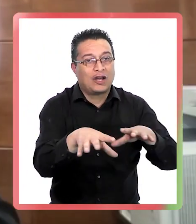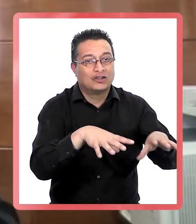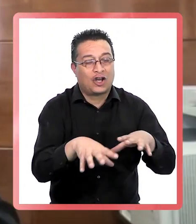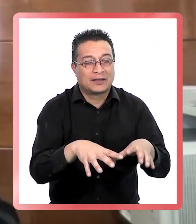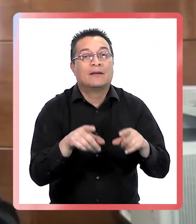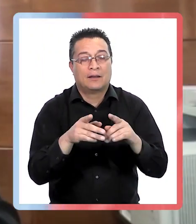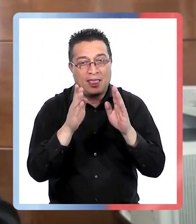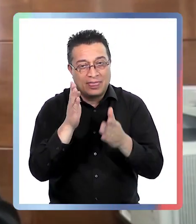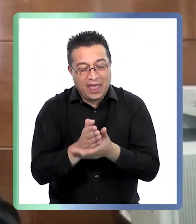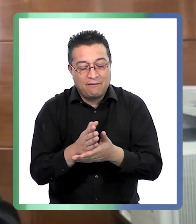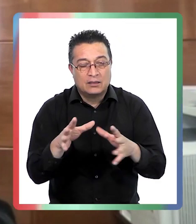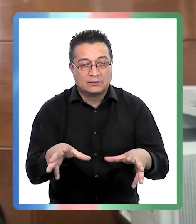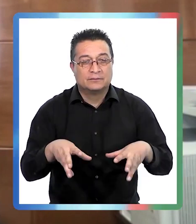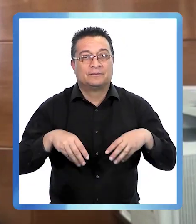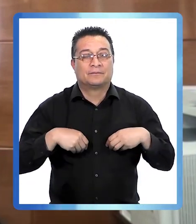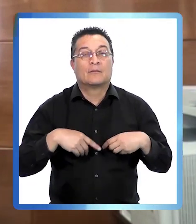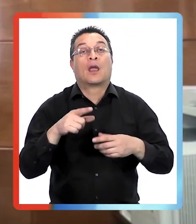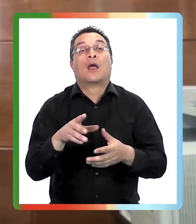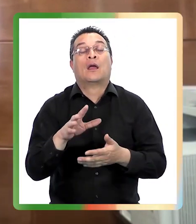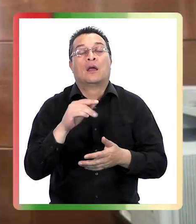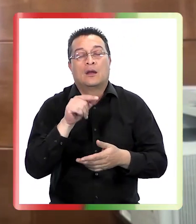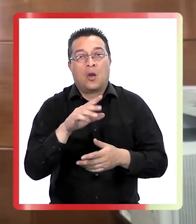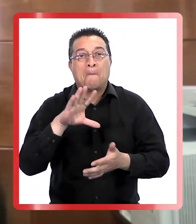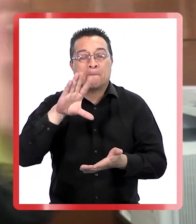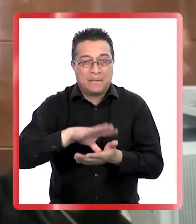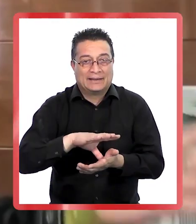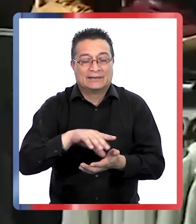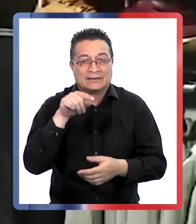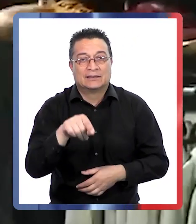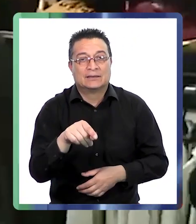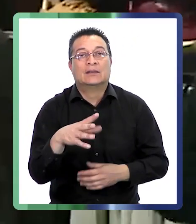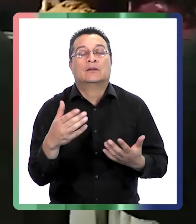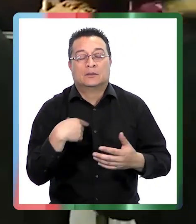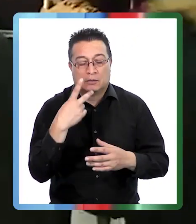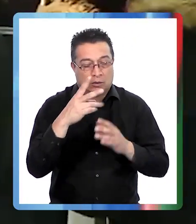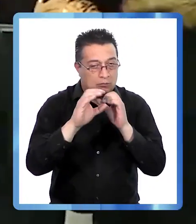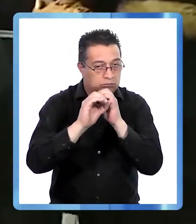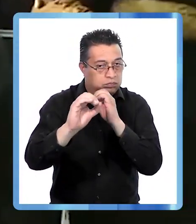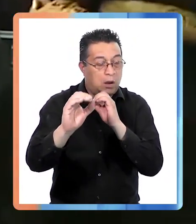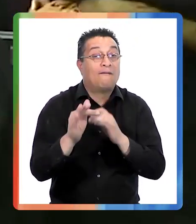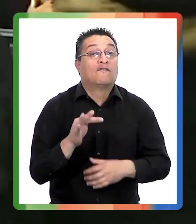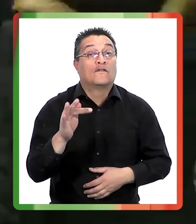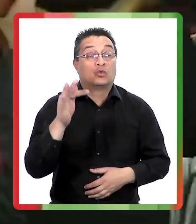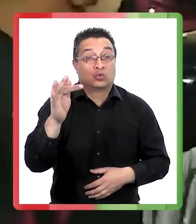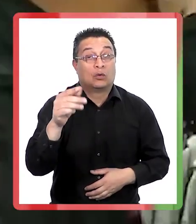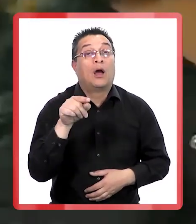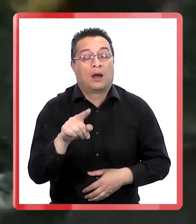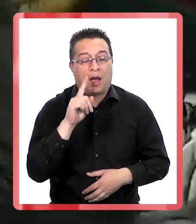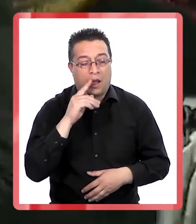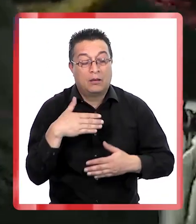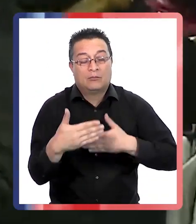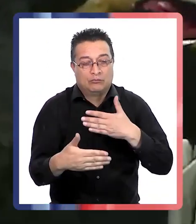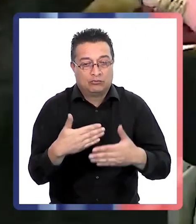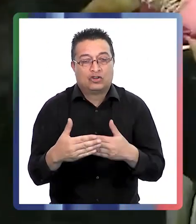por cierto, hay que abordarlos porque tenemos un desafío en materia de productividad como país y es como nos proyectamos hacia el futuro. Tiene que ver con